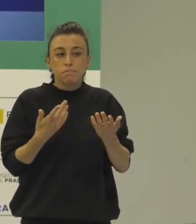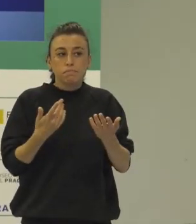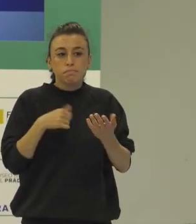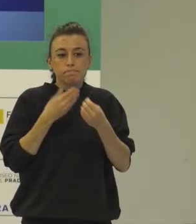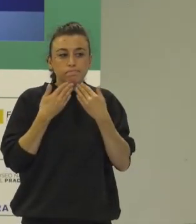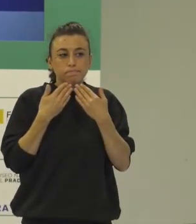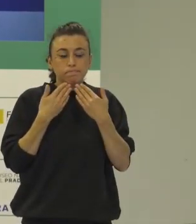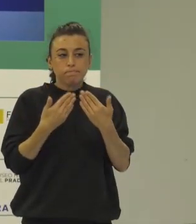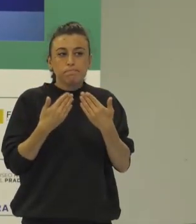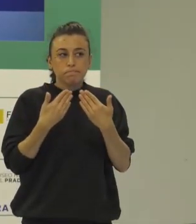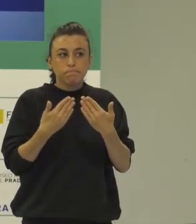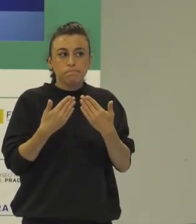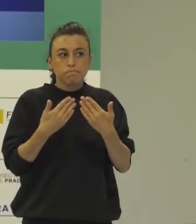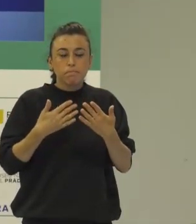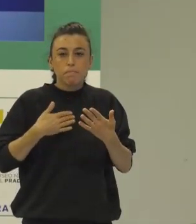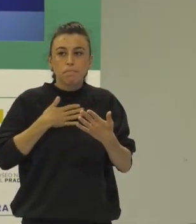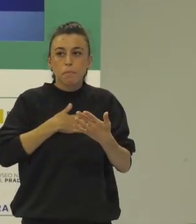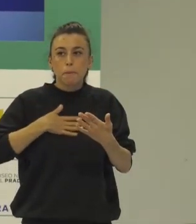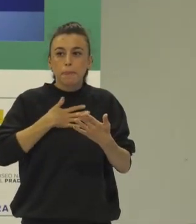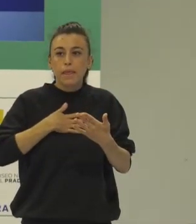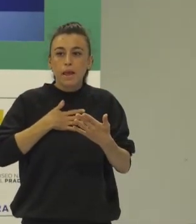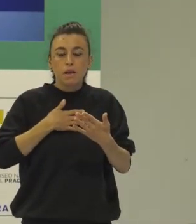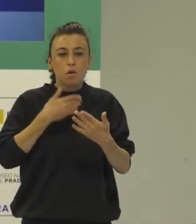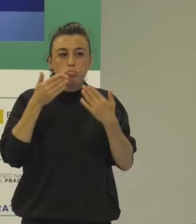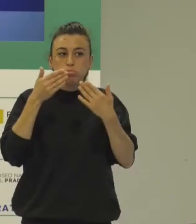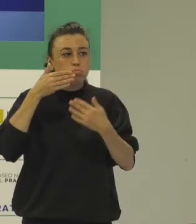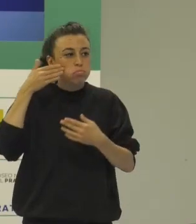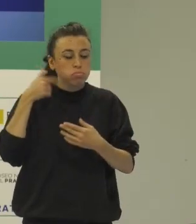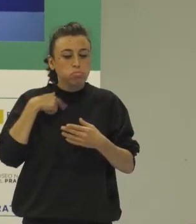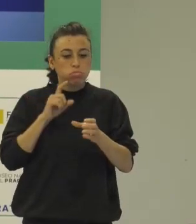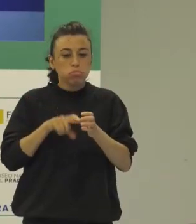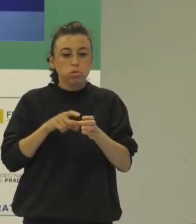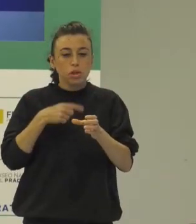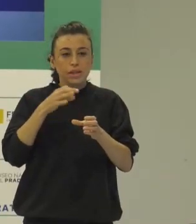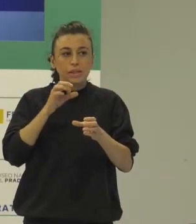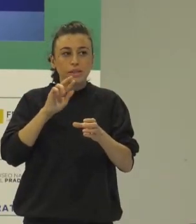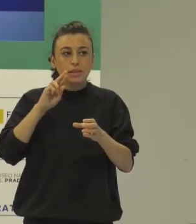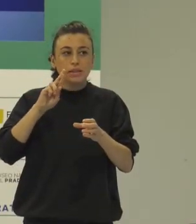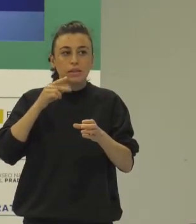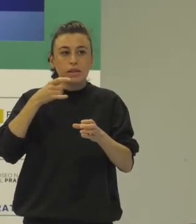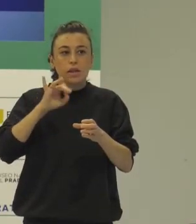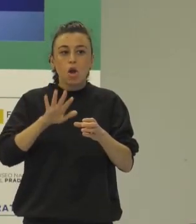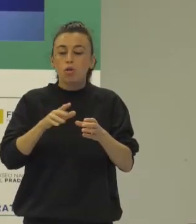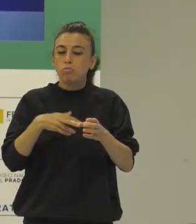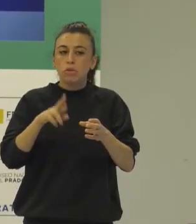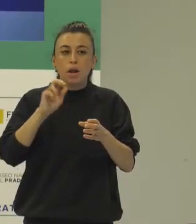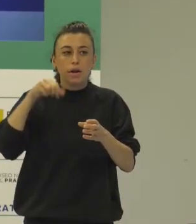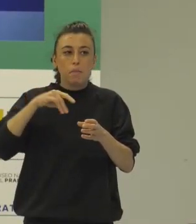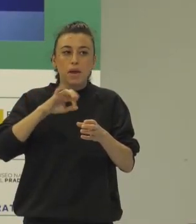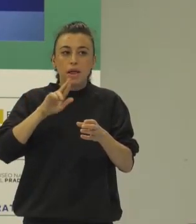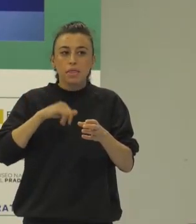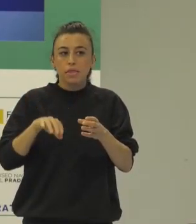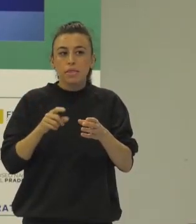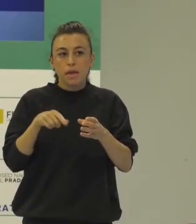verdad de mucho placer y un honor estar aquí. Agradezco a Sergio Ramírez y a Centroamérica Cuenta, a Claudia Bermúdez por esta